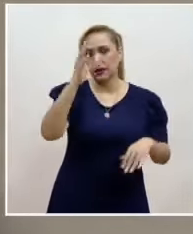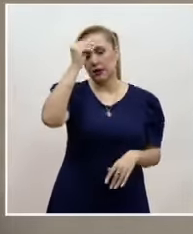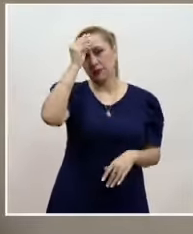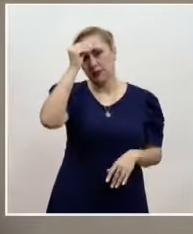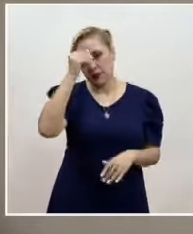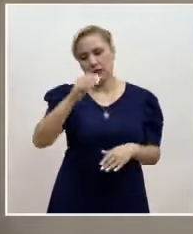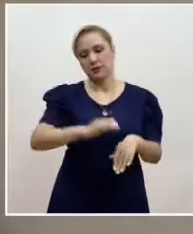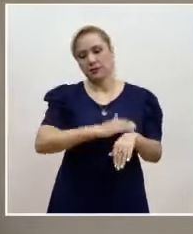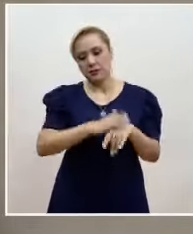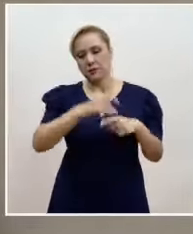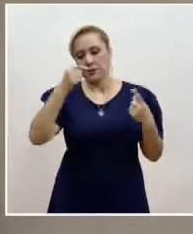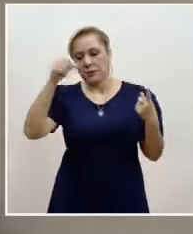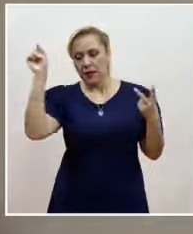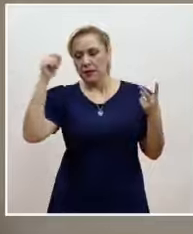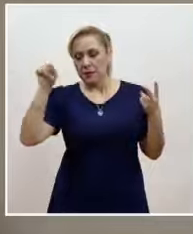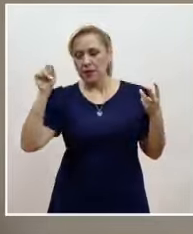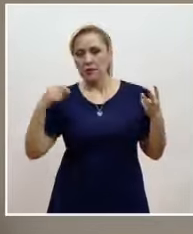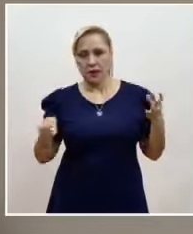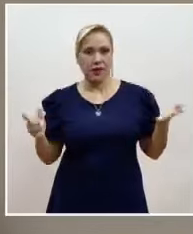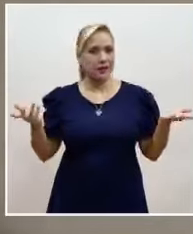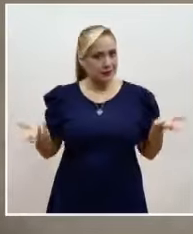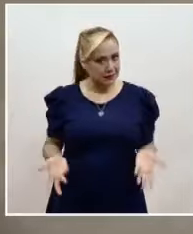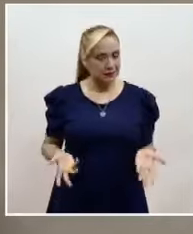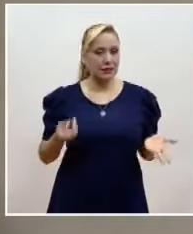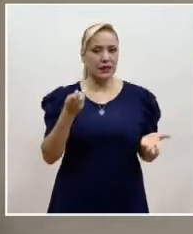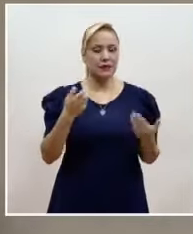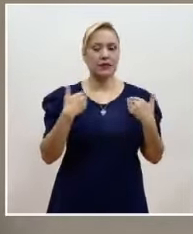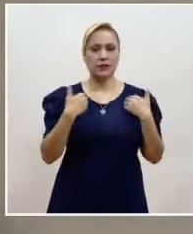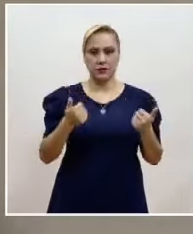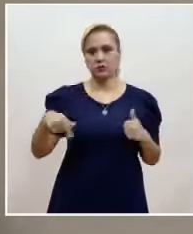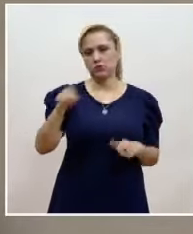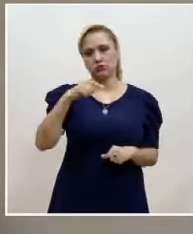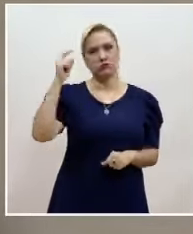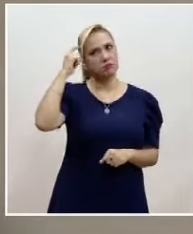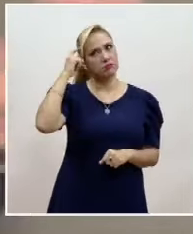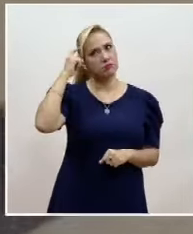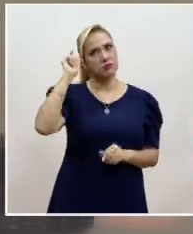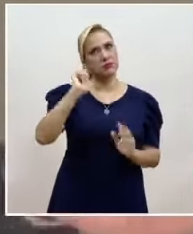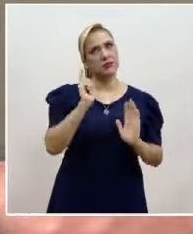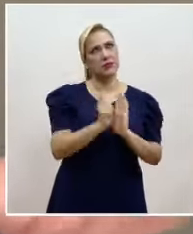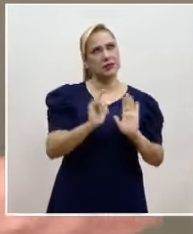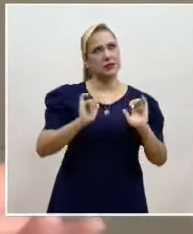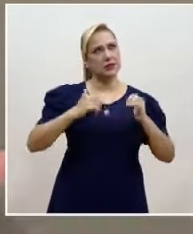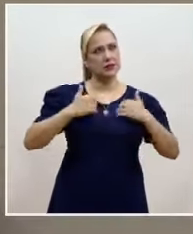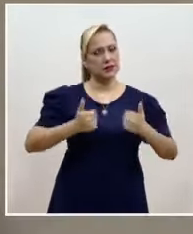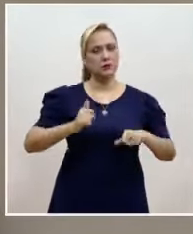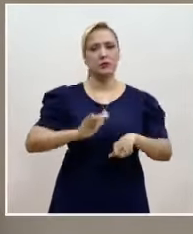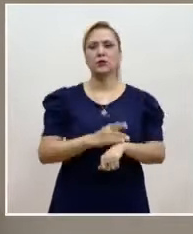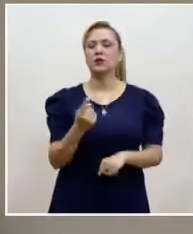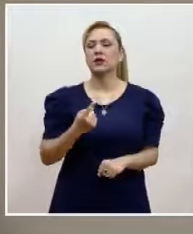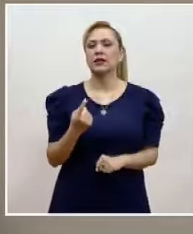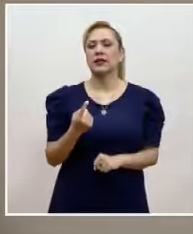Entonces, estas leyes que nosotros entendemos en nuestra cabeza y que de hecho suceden porque están